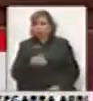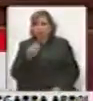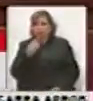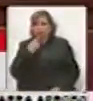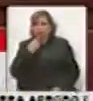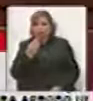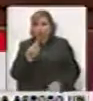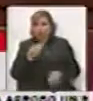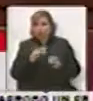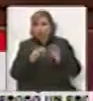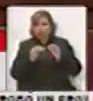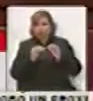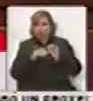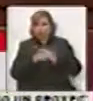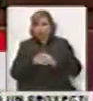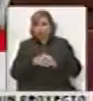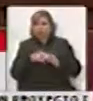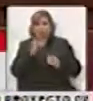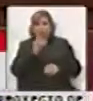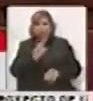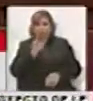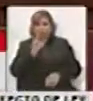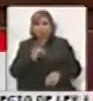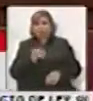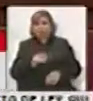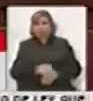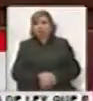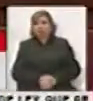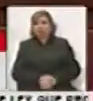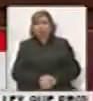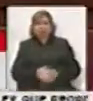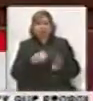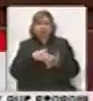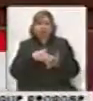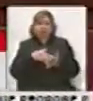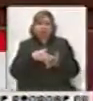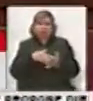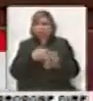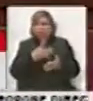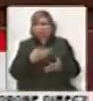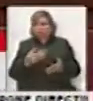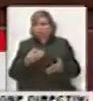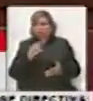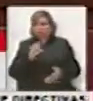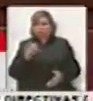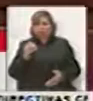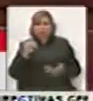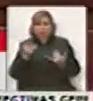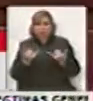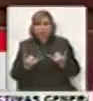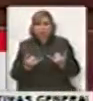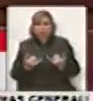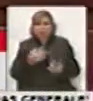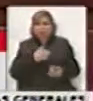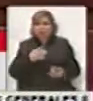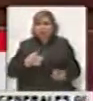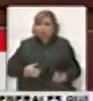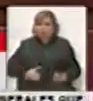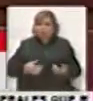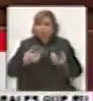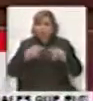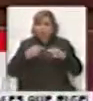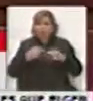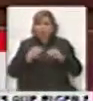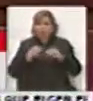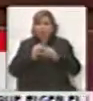hecho de que los lavadores de activos usen las cooperativas debilita al movimiento cooperativo. Porque hoy día, presidente, están